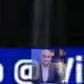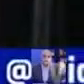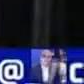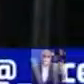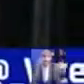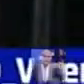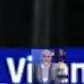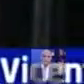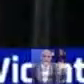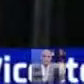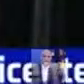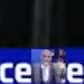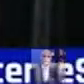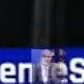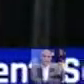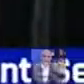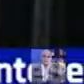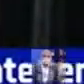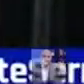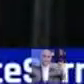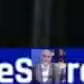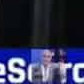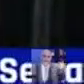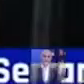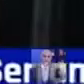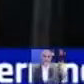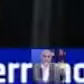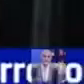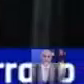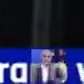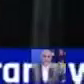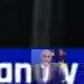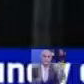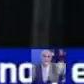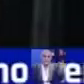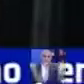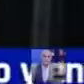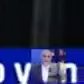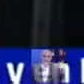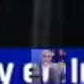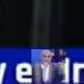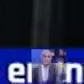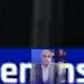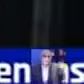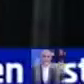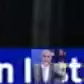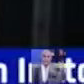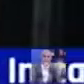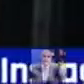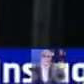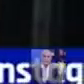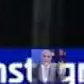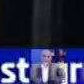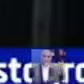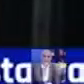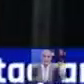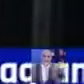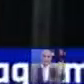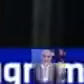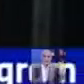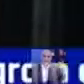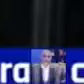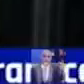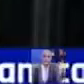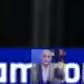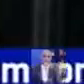tira contra el acuerdo del presidente Andrés Manuel López Obrador para blindar las obras.